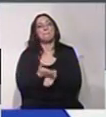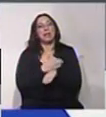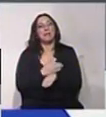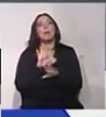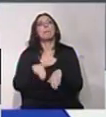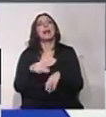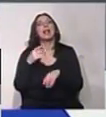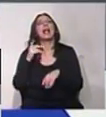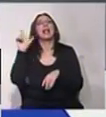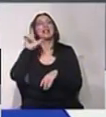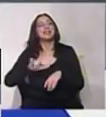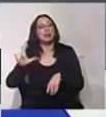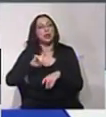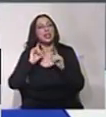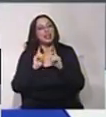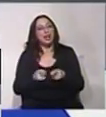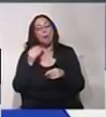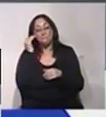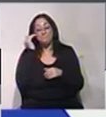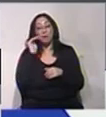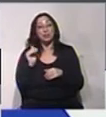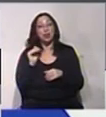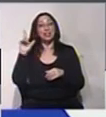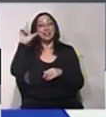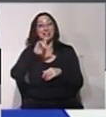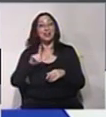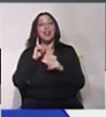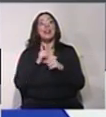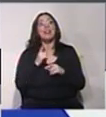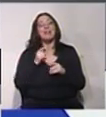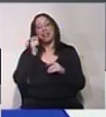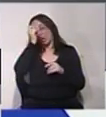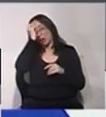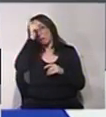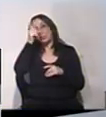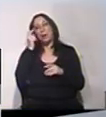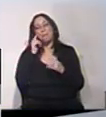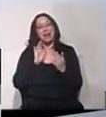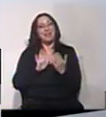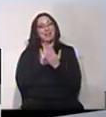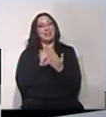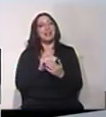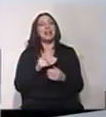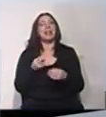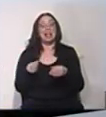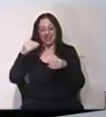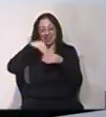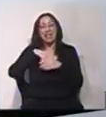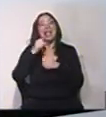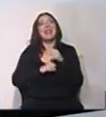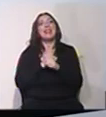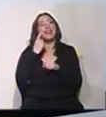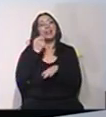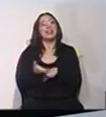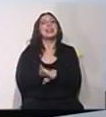secundaria también, eso es importante. Los profesores de secundaria deben tener una capacitación para la incorporación, en definitiva, en esas edades tema, tempranas eso,